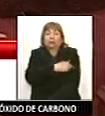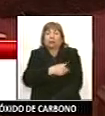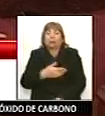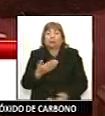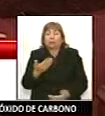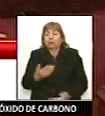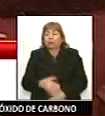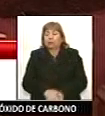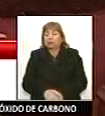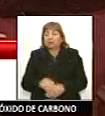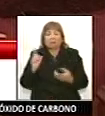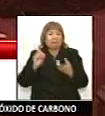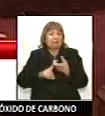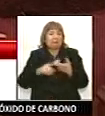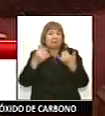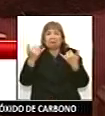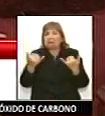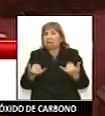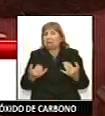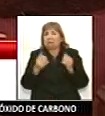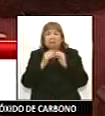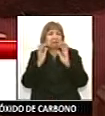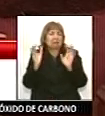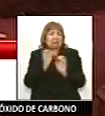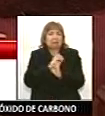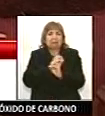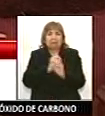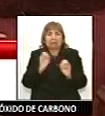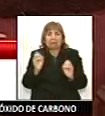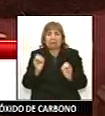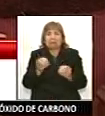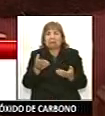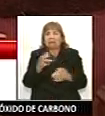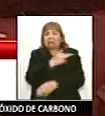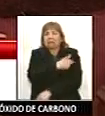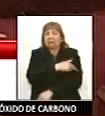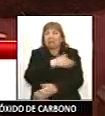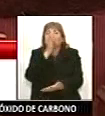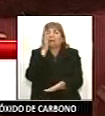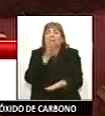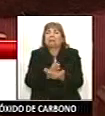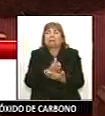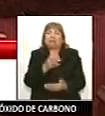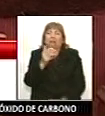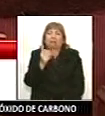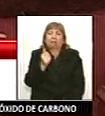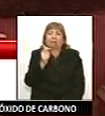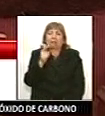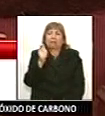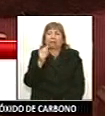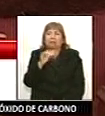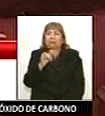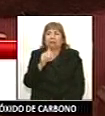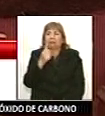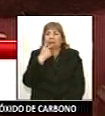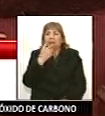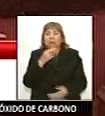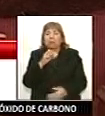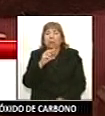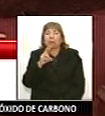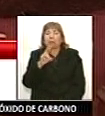Premier. Hasta la fecha, el hospital de Atalaya se encuentra paralizado. El hospital de